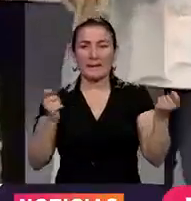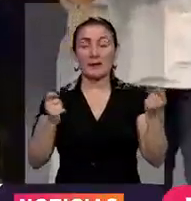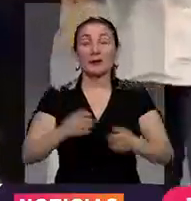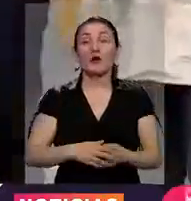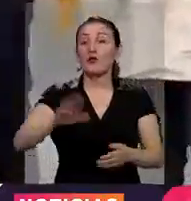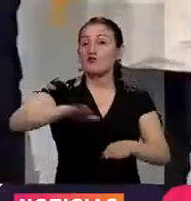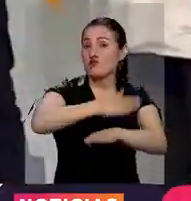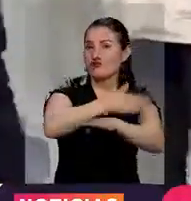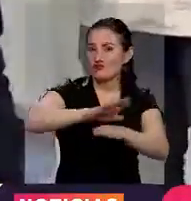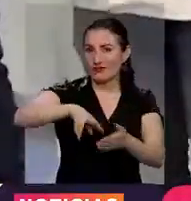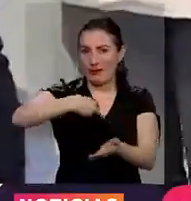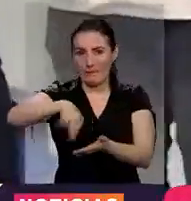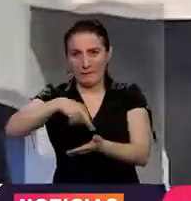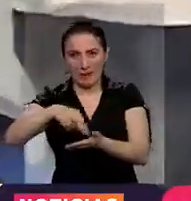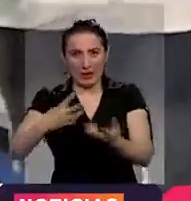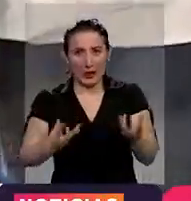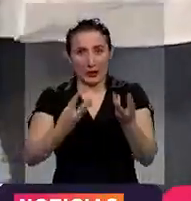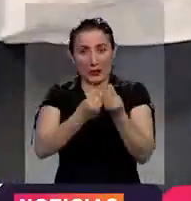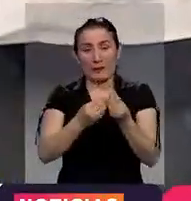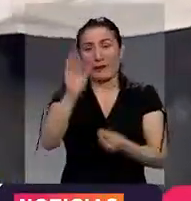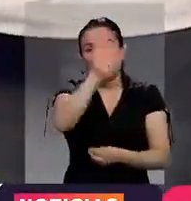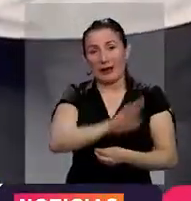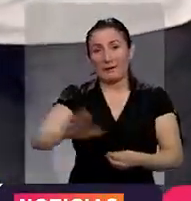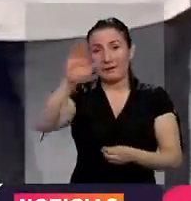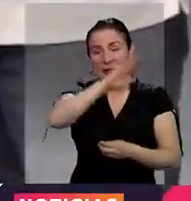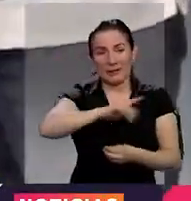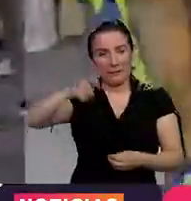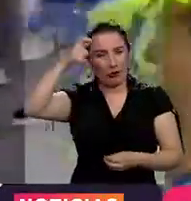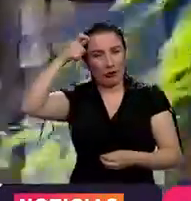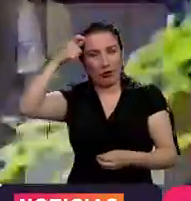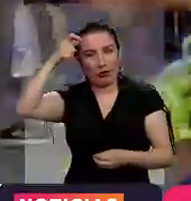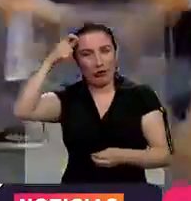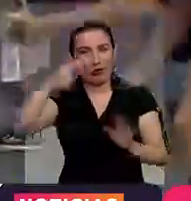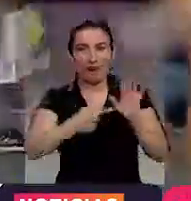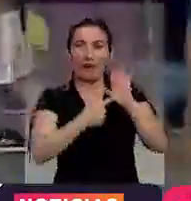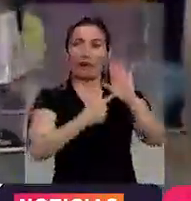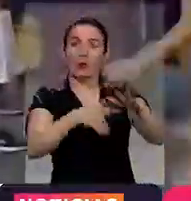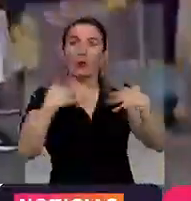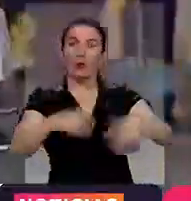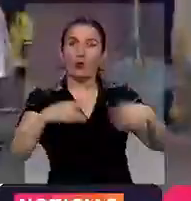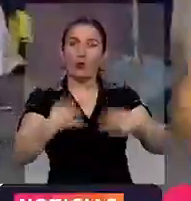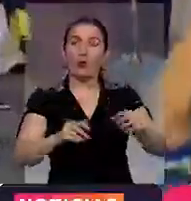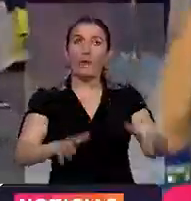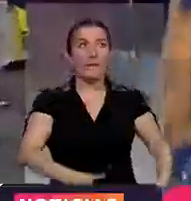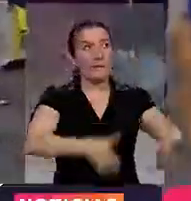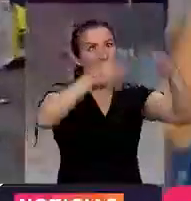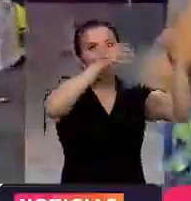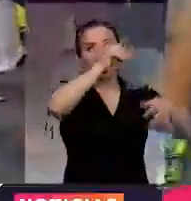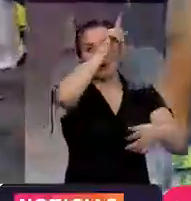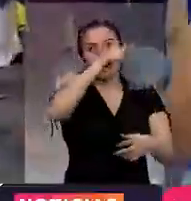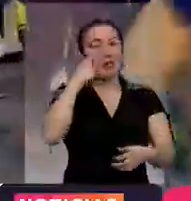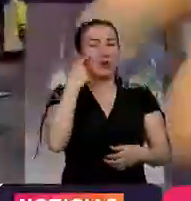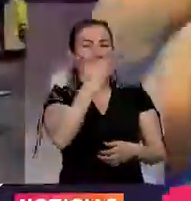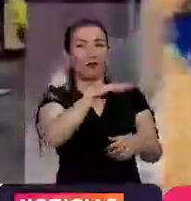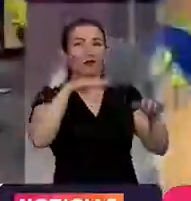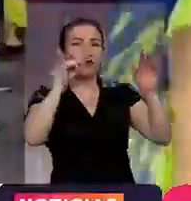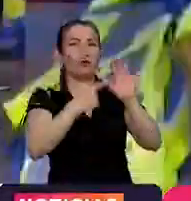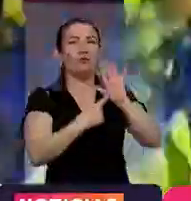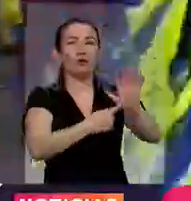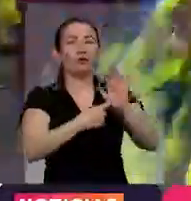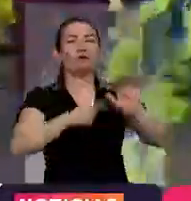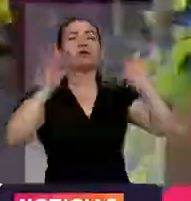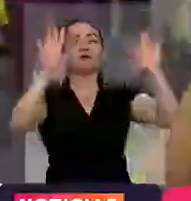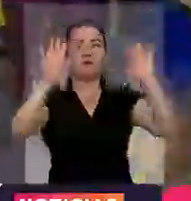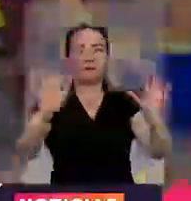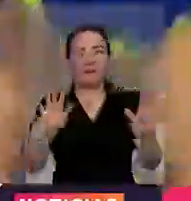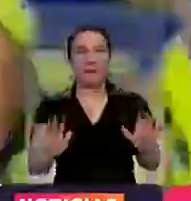Con música y baile, la comitiva del departamento de Córdoba sorprendió a los visitantes del pabellón 6 con una colorida muestra para dar a conocer